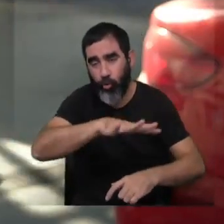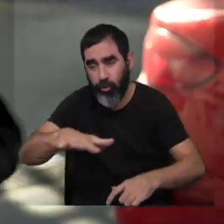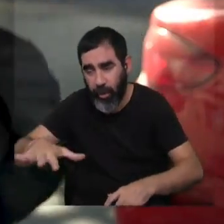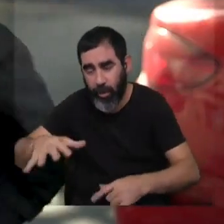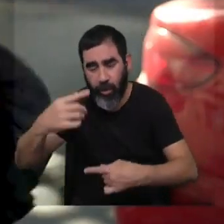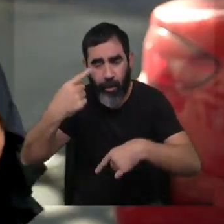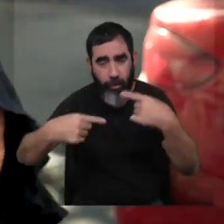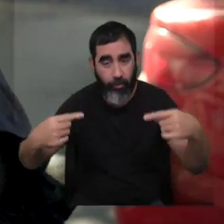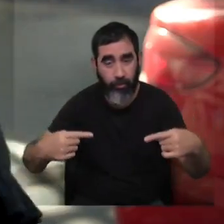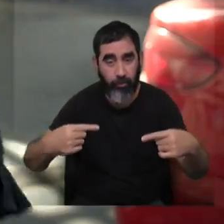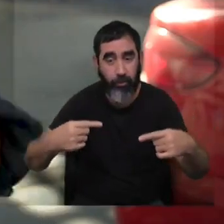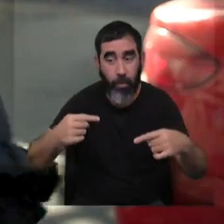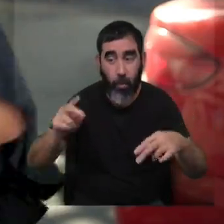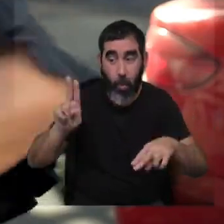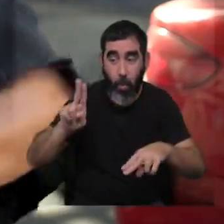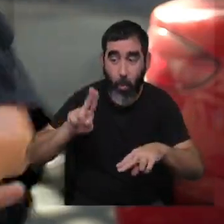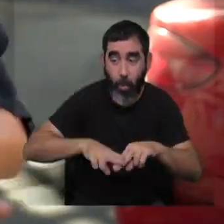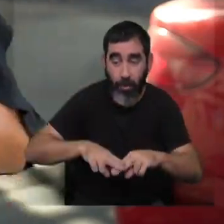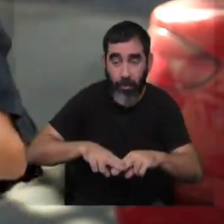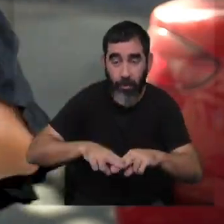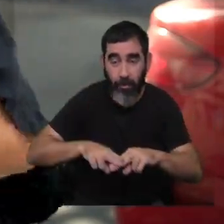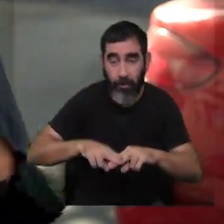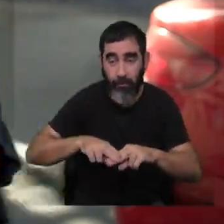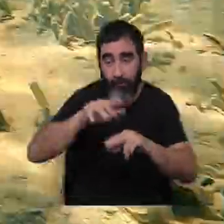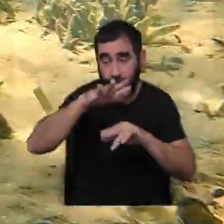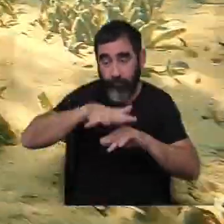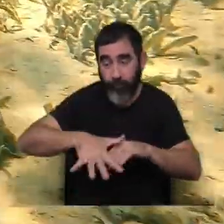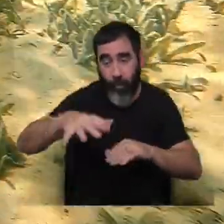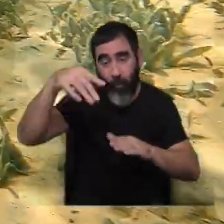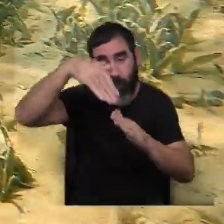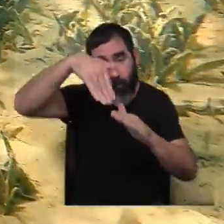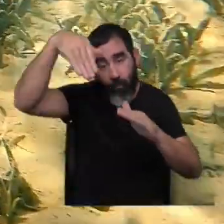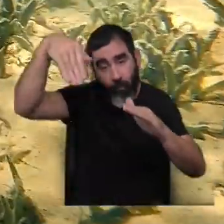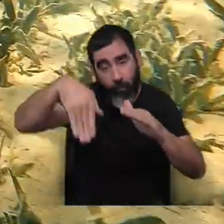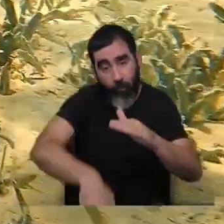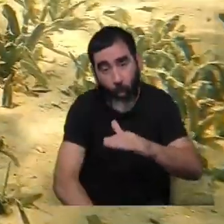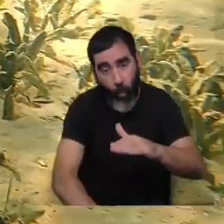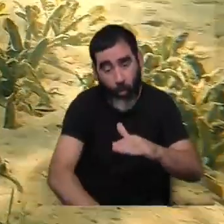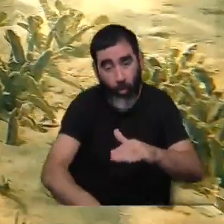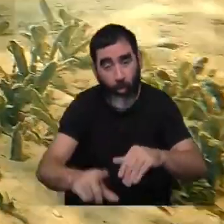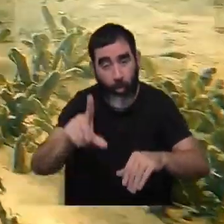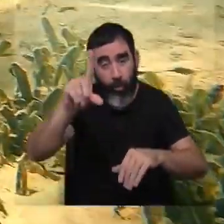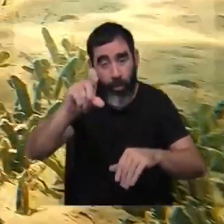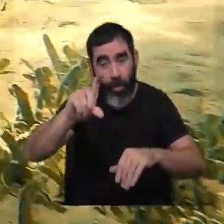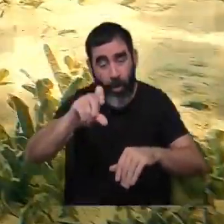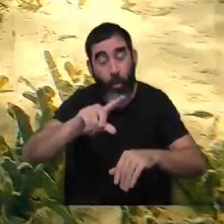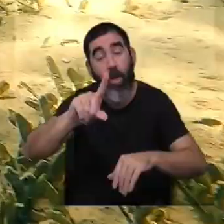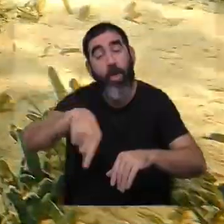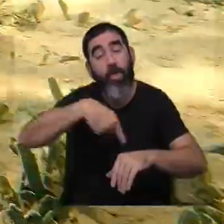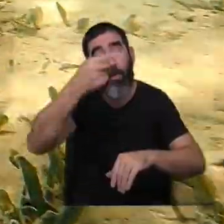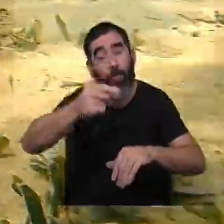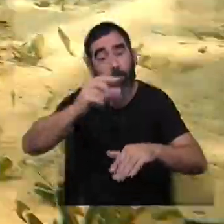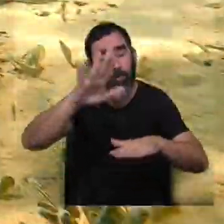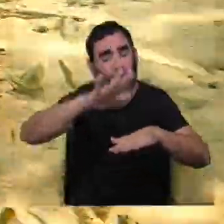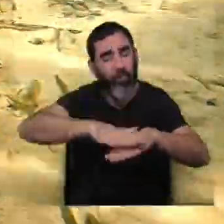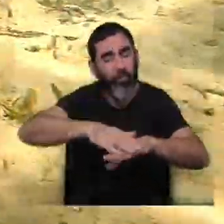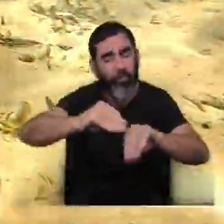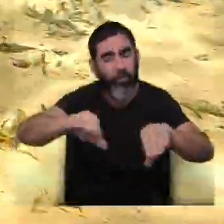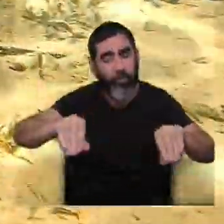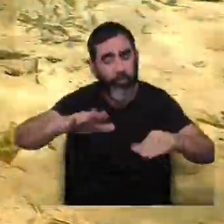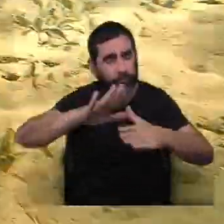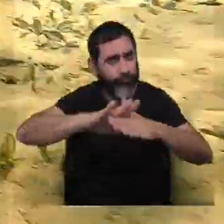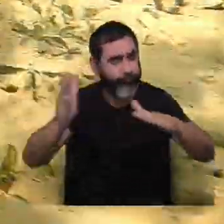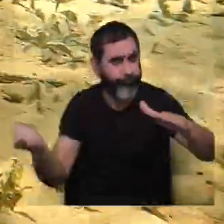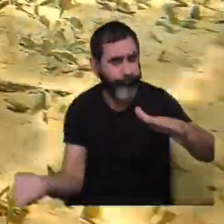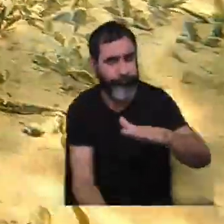mares, al morir se depositan en el fondo de esos cuerpos de agua, luego son cubiertos por sedimentos y